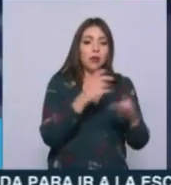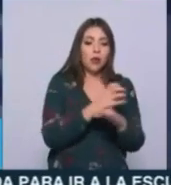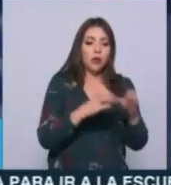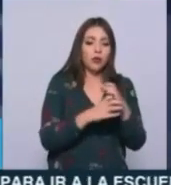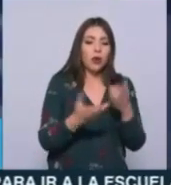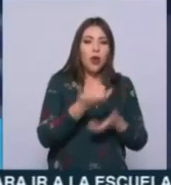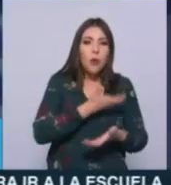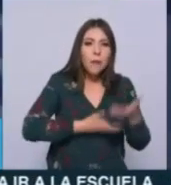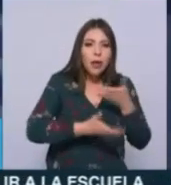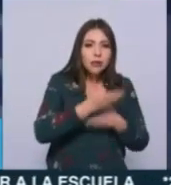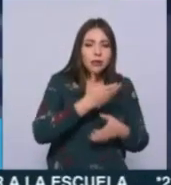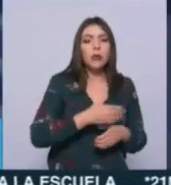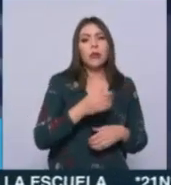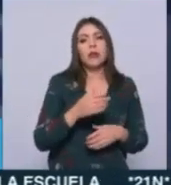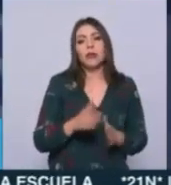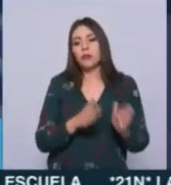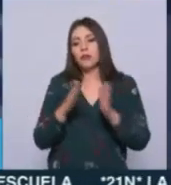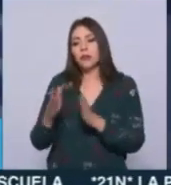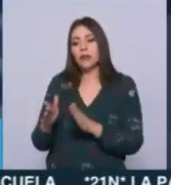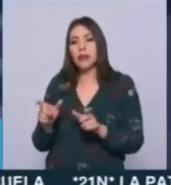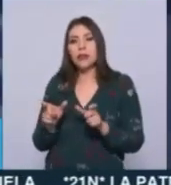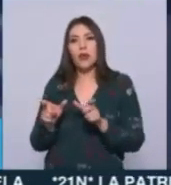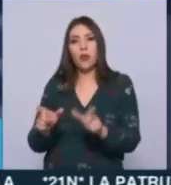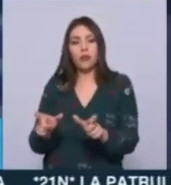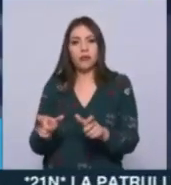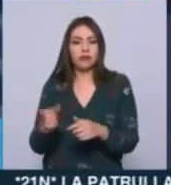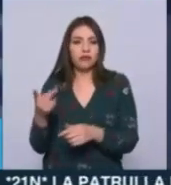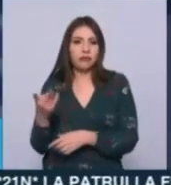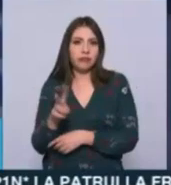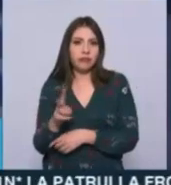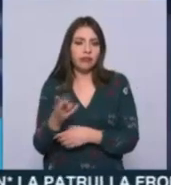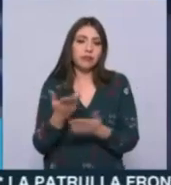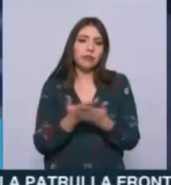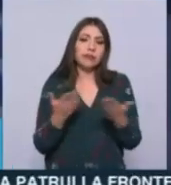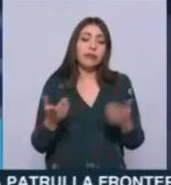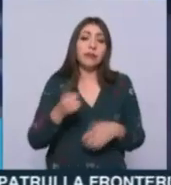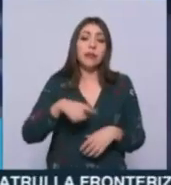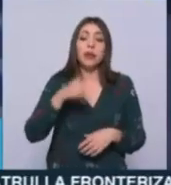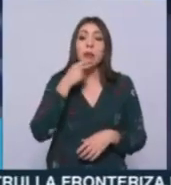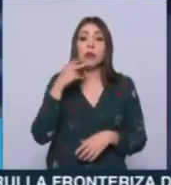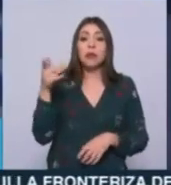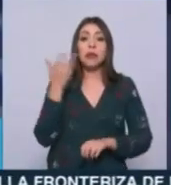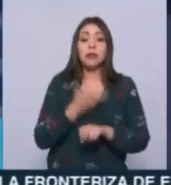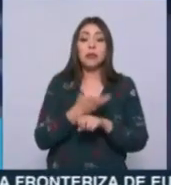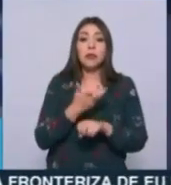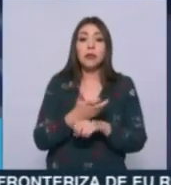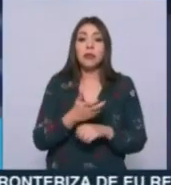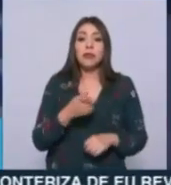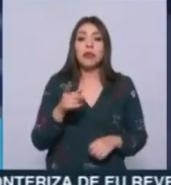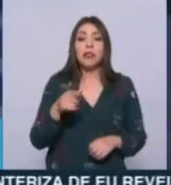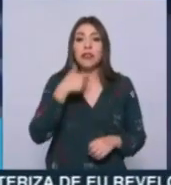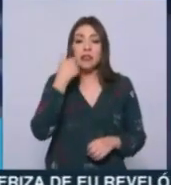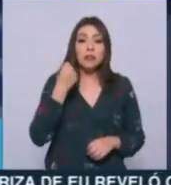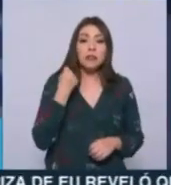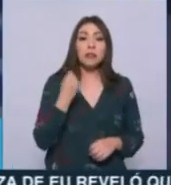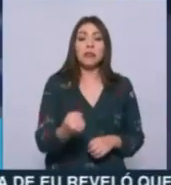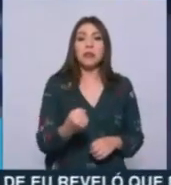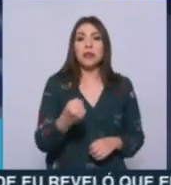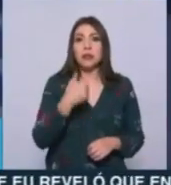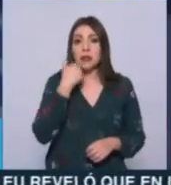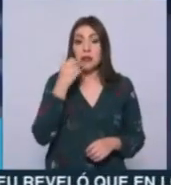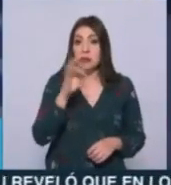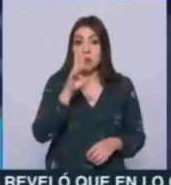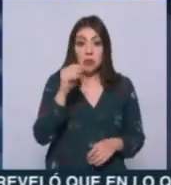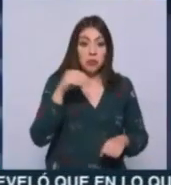lo interpreto pues como que la negociación, y caímos en el juego del presidente de los Estados Unidos. Nuestra prioridad era pues que no nos aplicaran